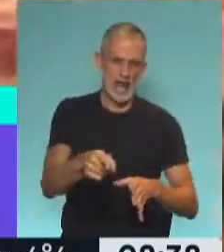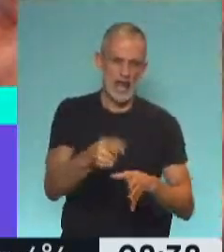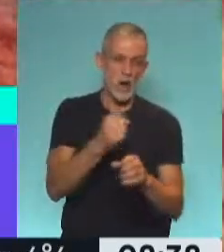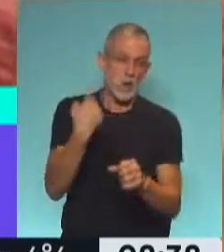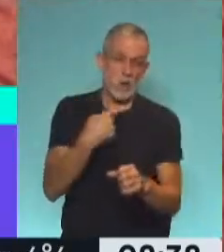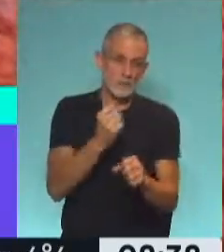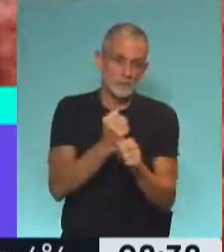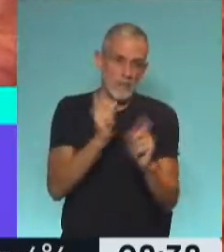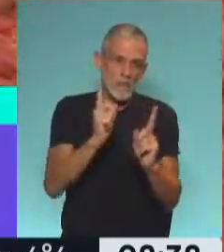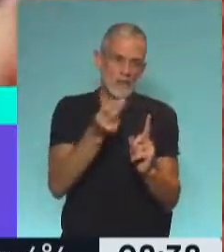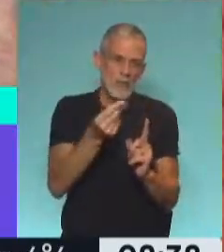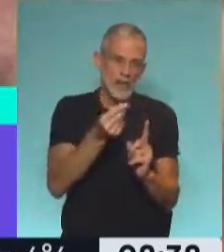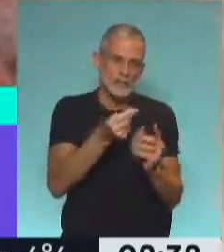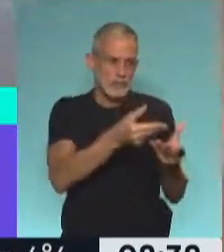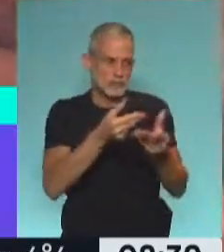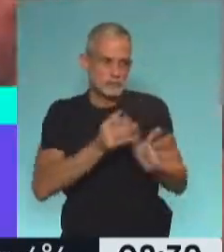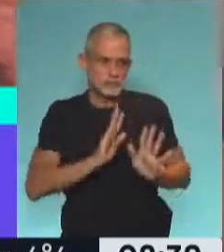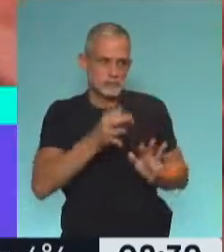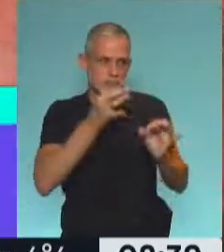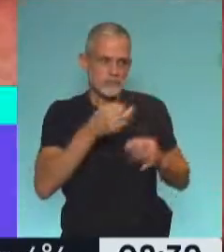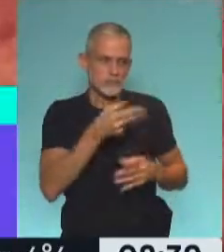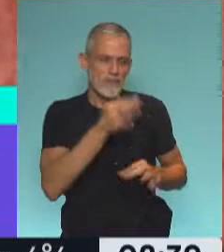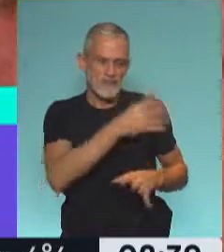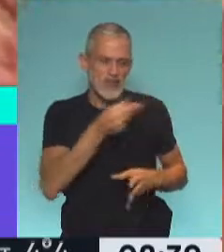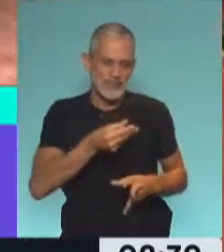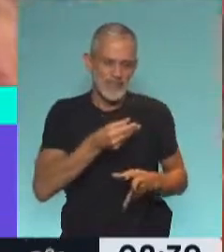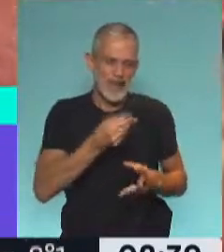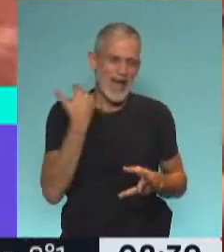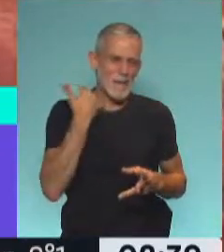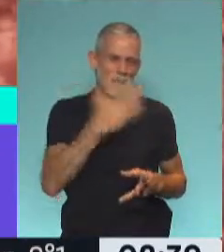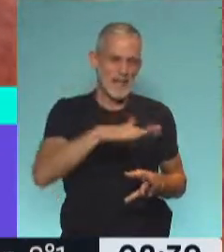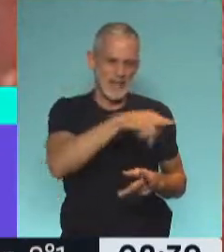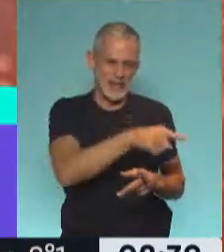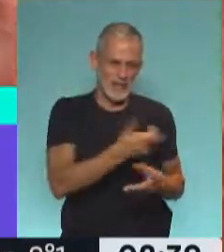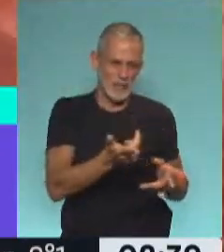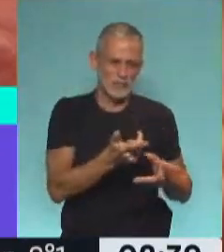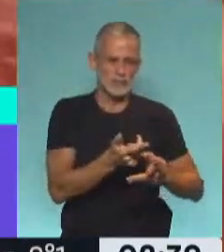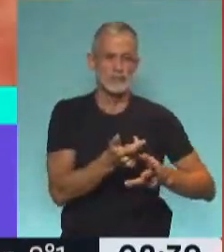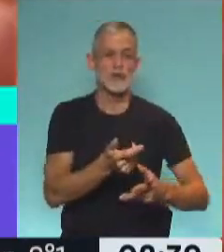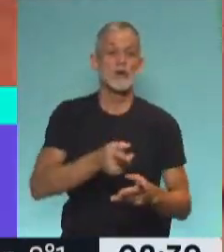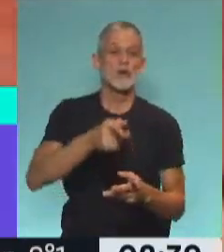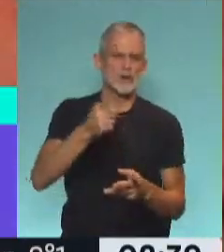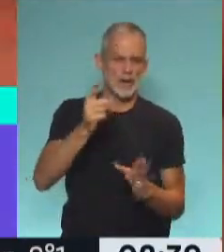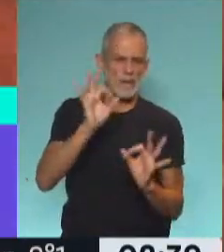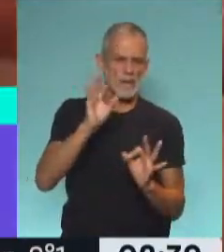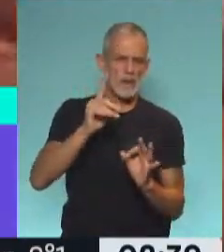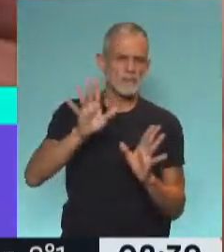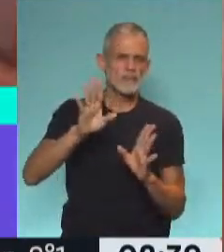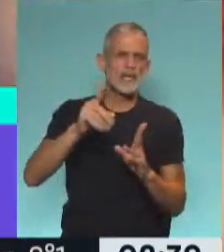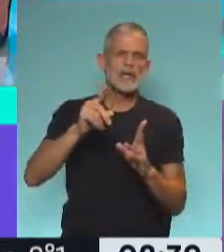trabajando ya los mismos precios que al despostar se tiran la carnicería. Lo que pasa, Osvaldo,